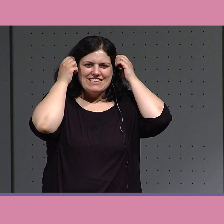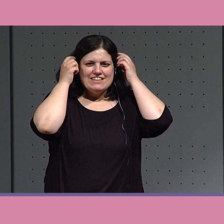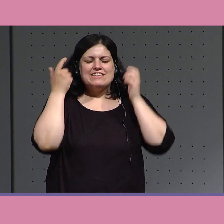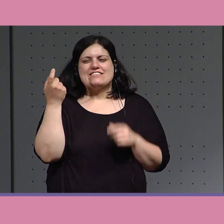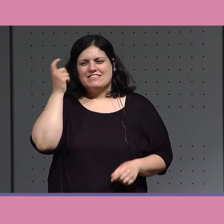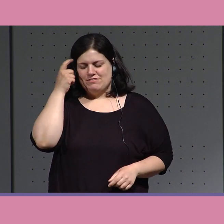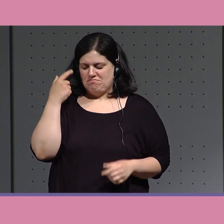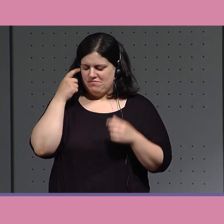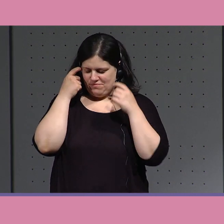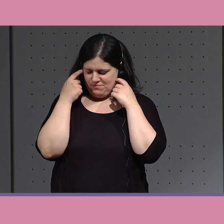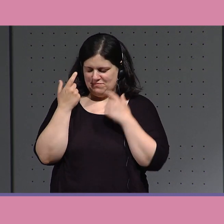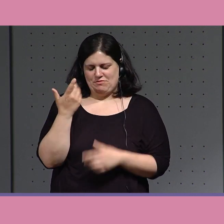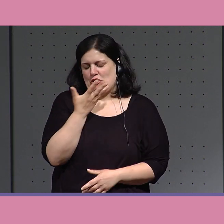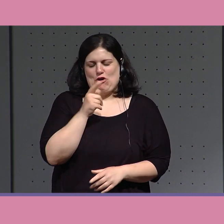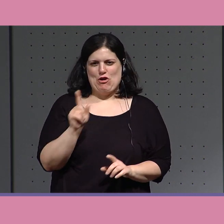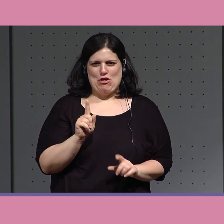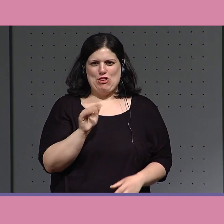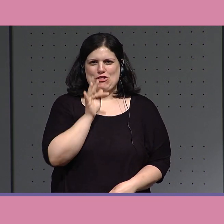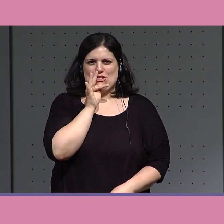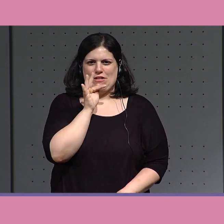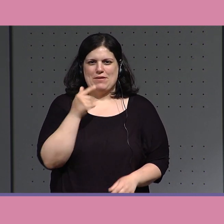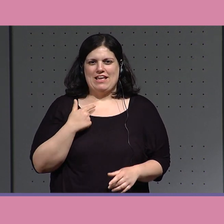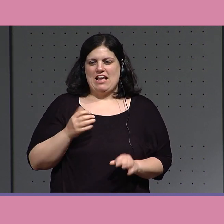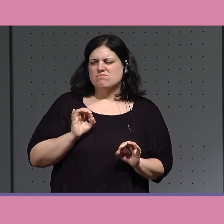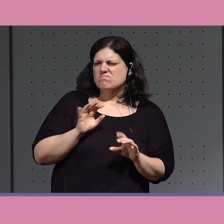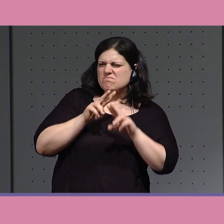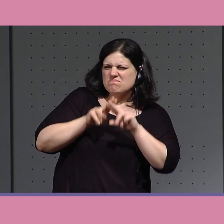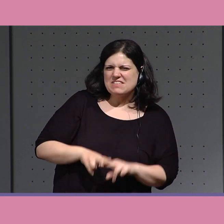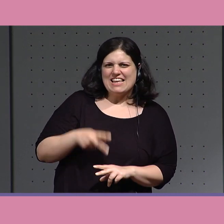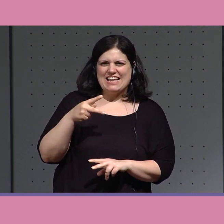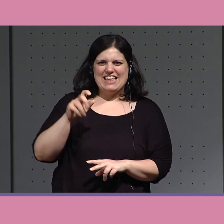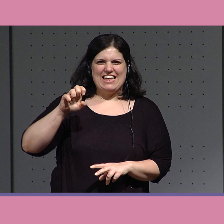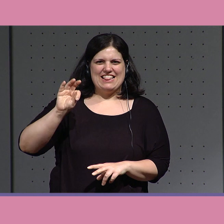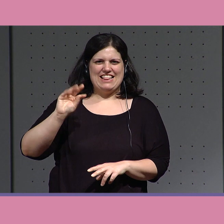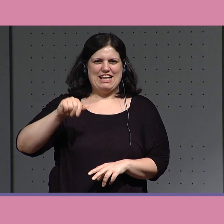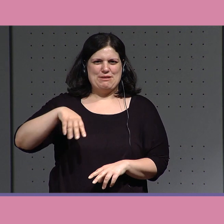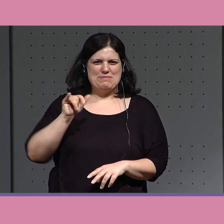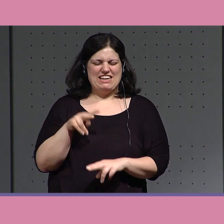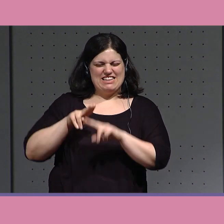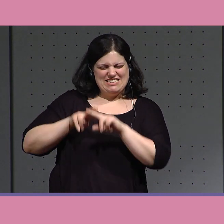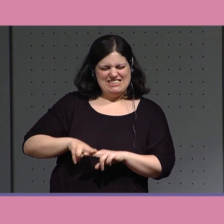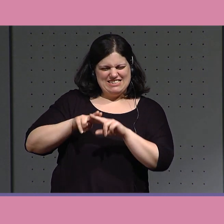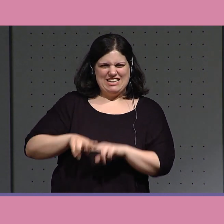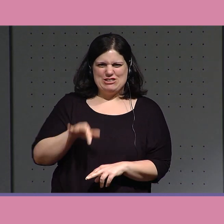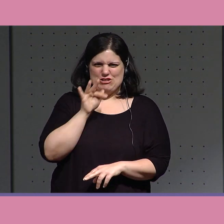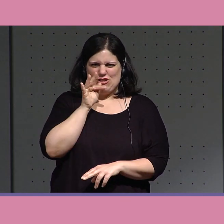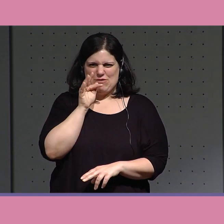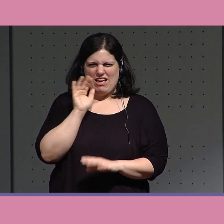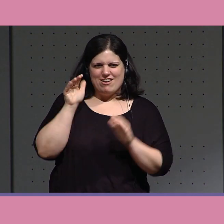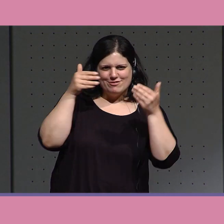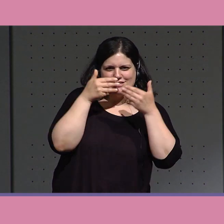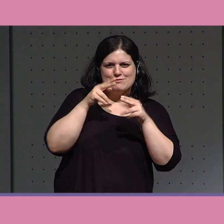no, yo no conozco ensayos con ketamina en personas con